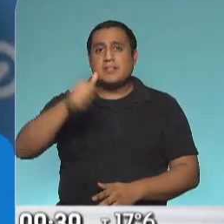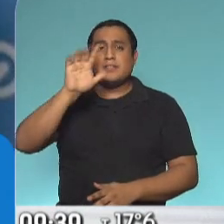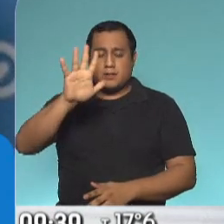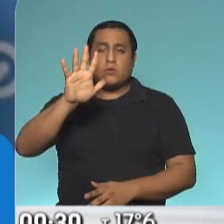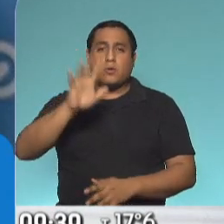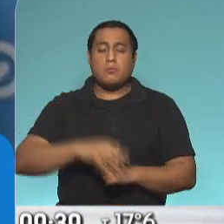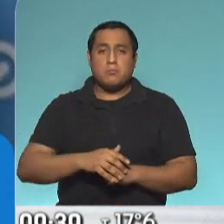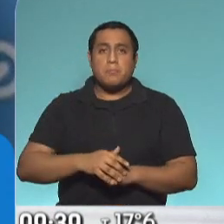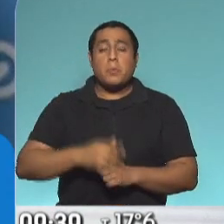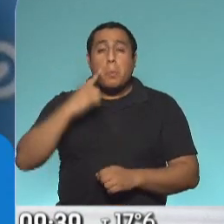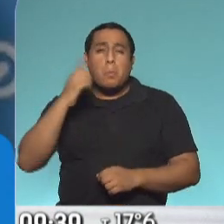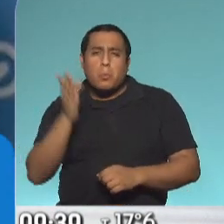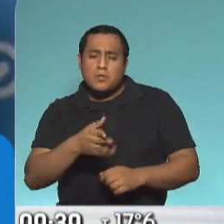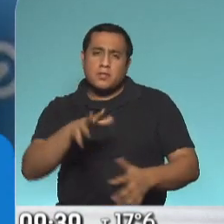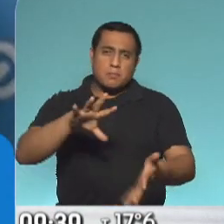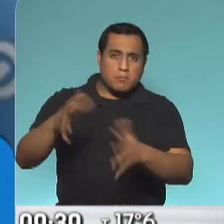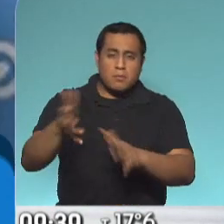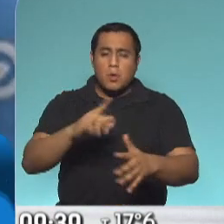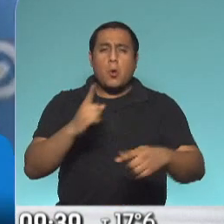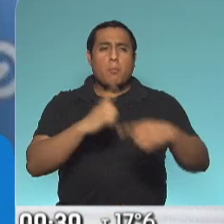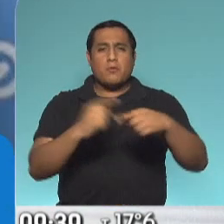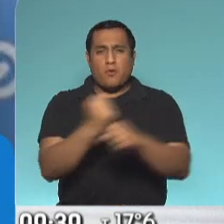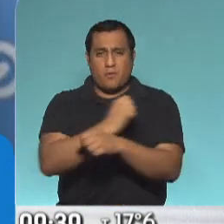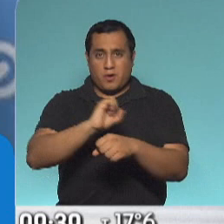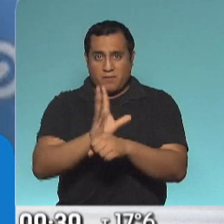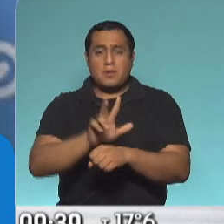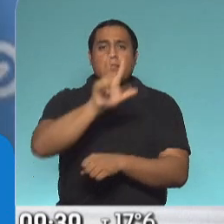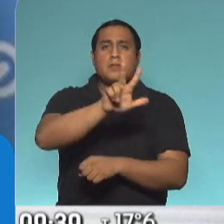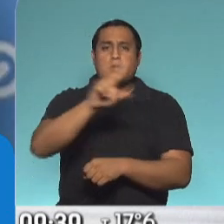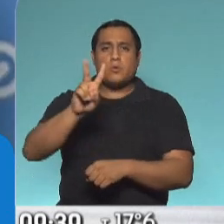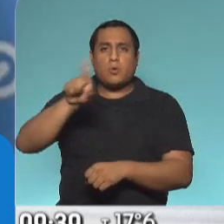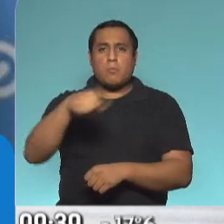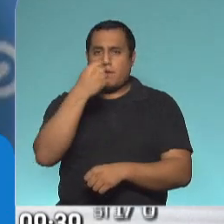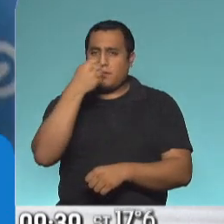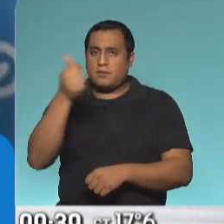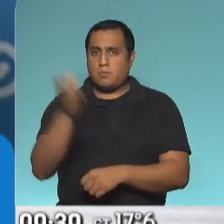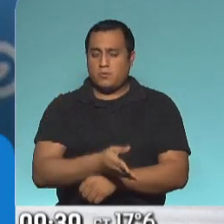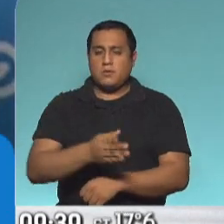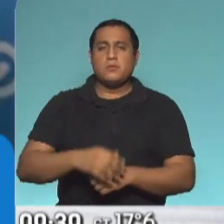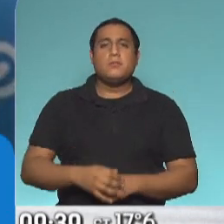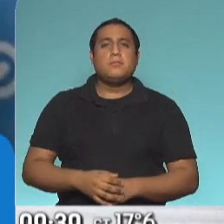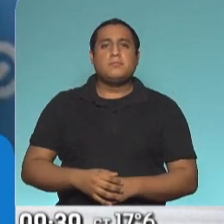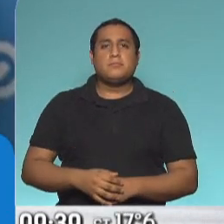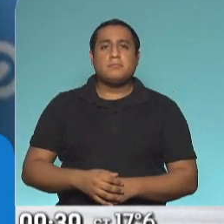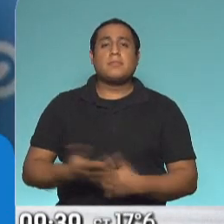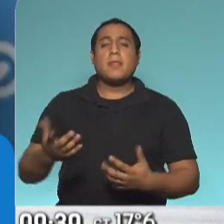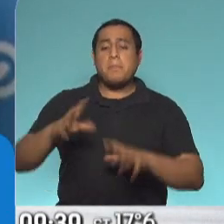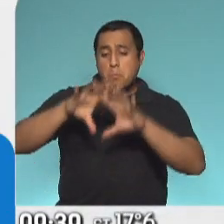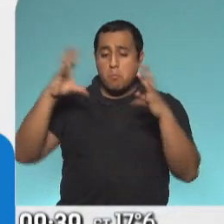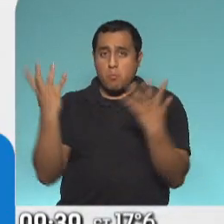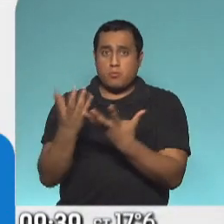con un porcentaje promedio de positividad del 32 26 por ciento a nivel